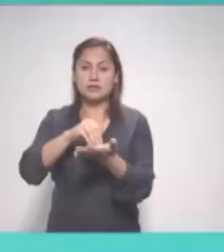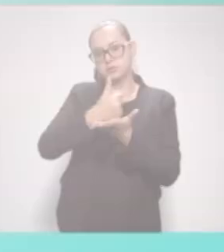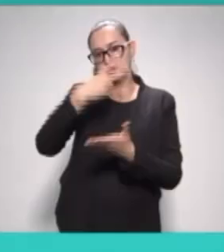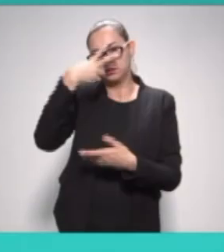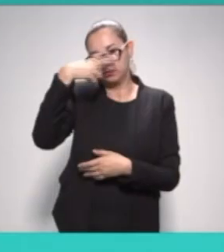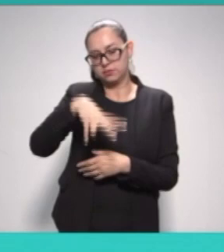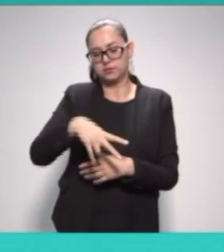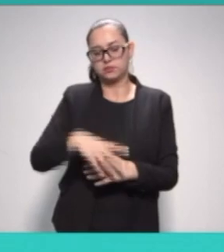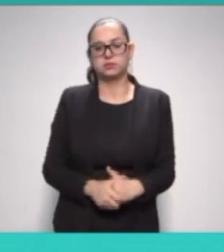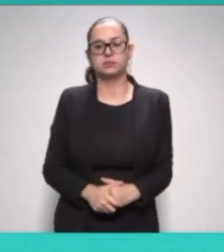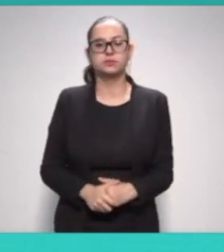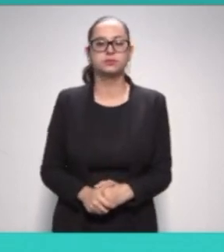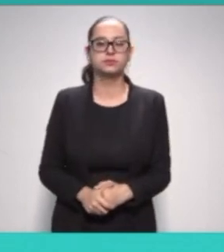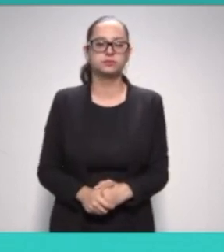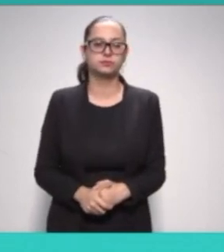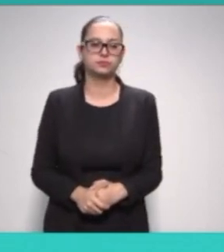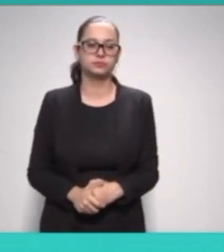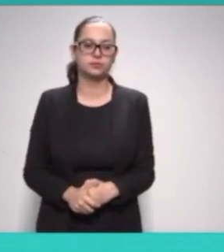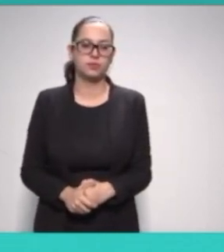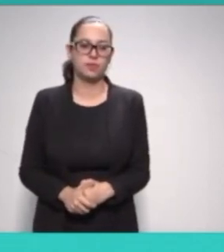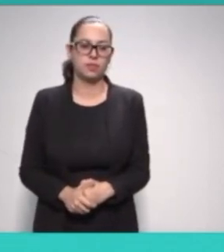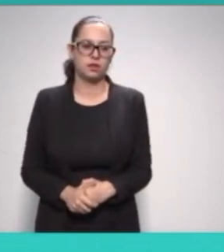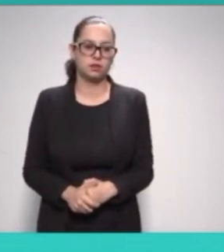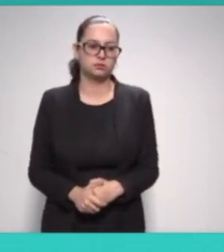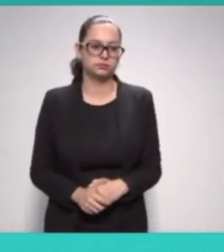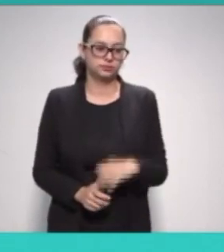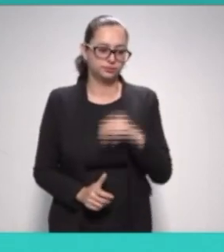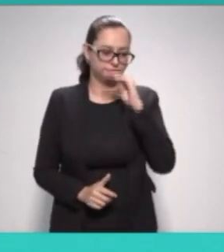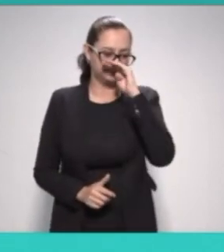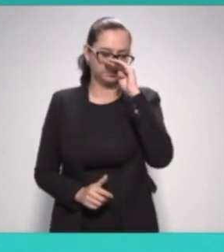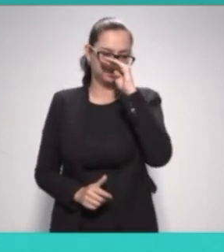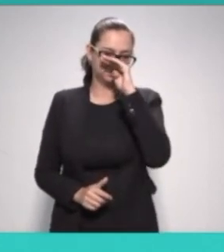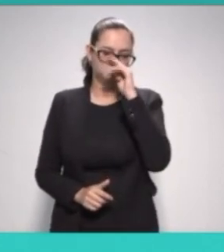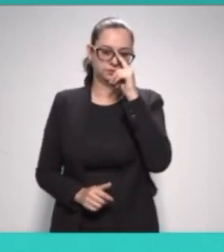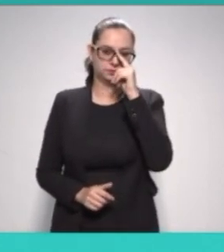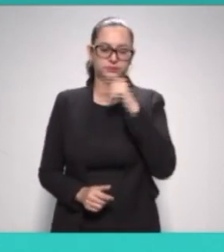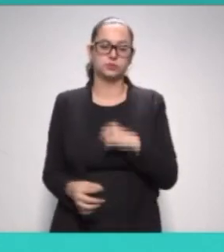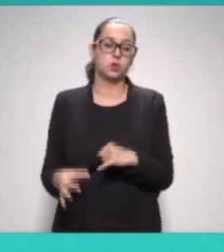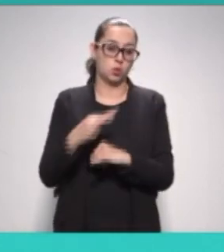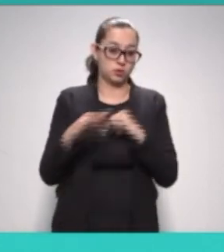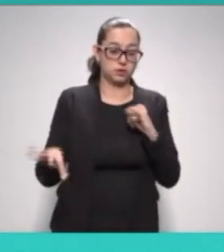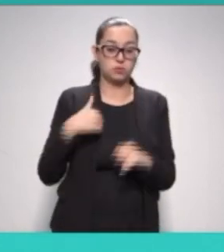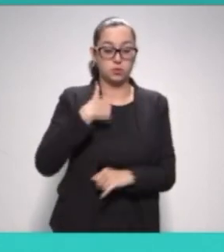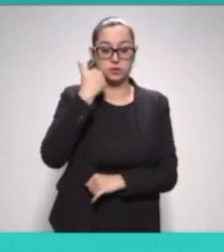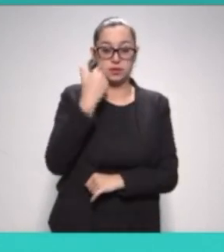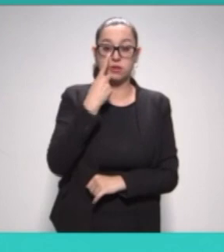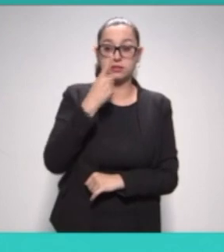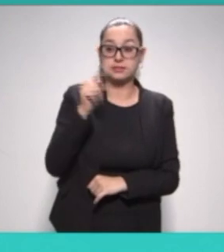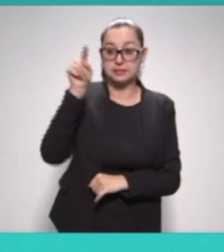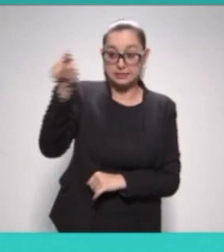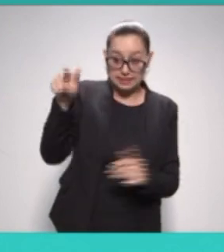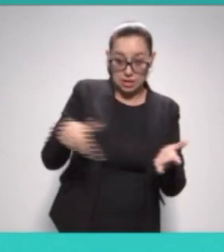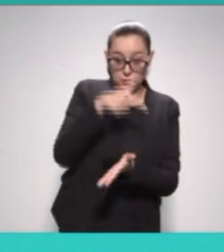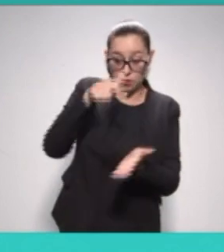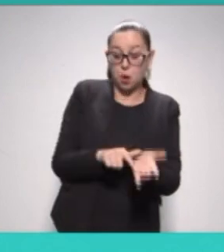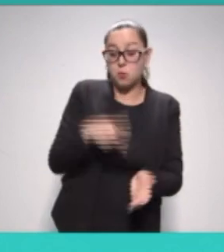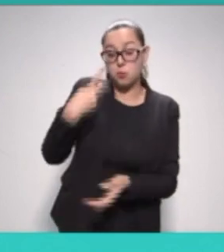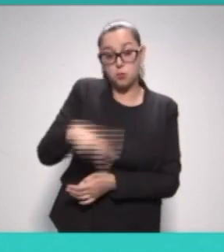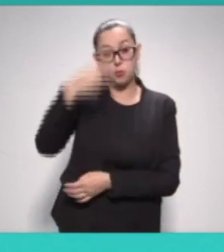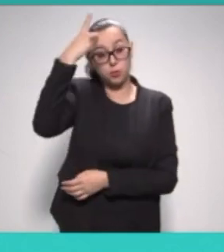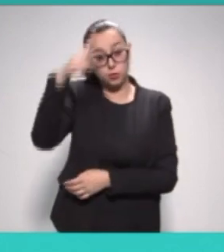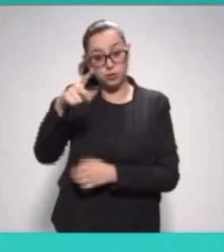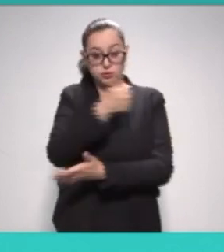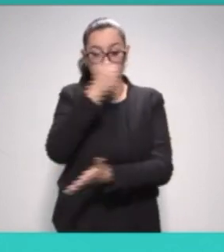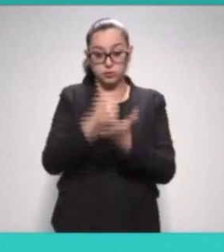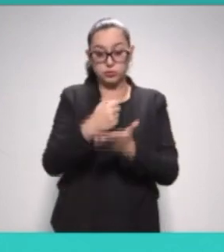operación finalmente quiero retomar que el autódromo hermanos rodríguez a ser un recinto que pertenece a la ciudad de mexico y ser operado por